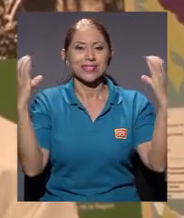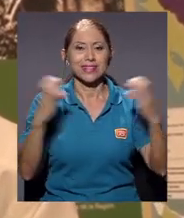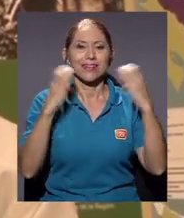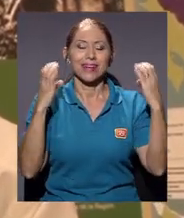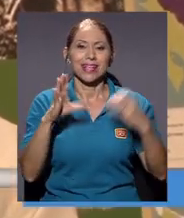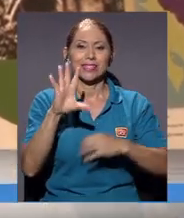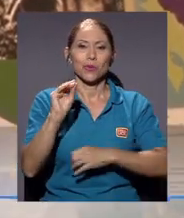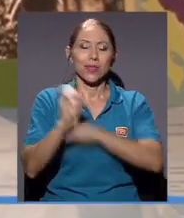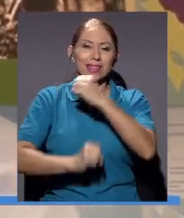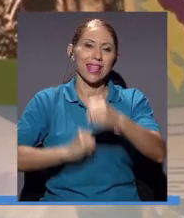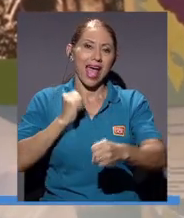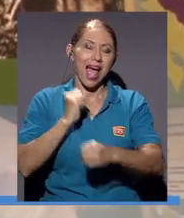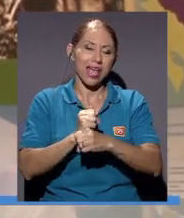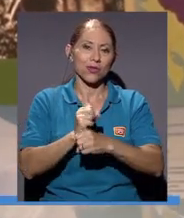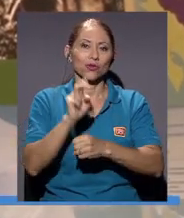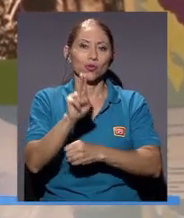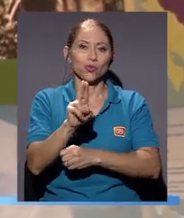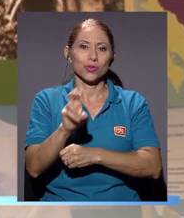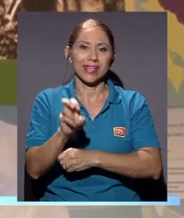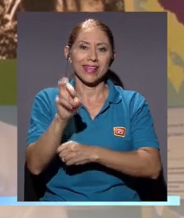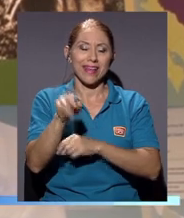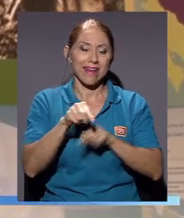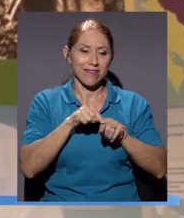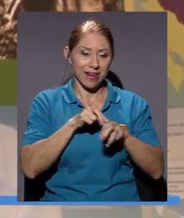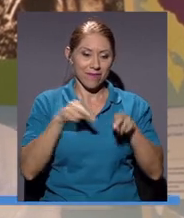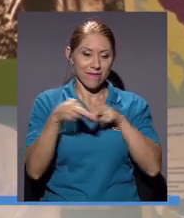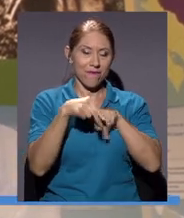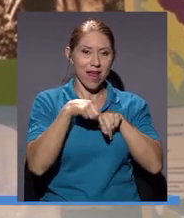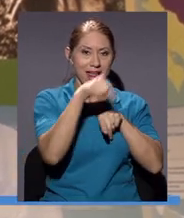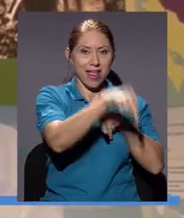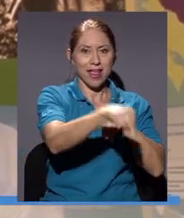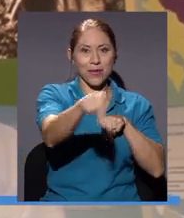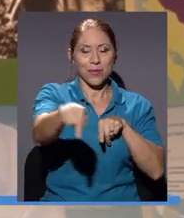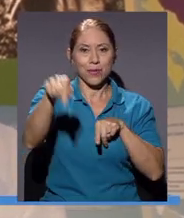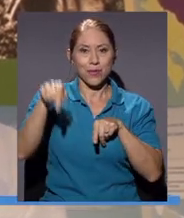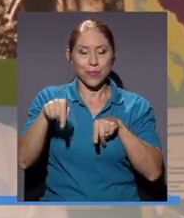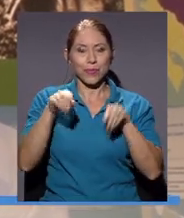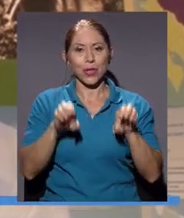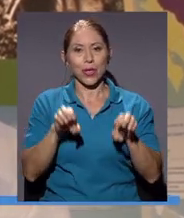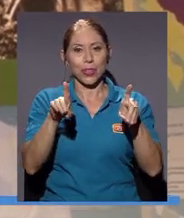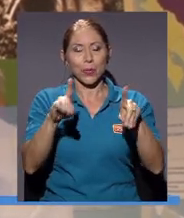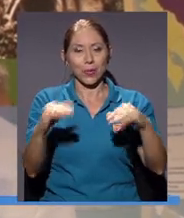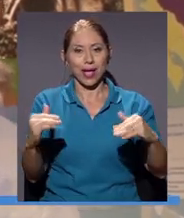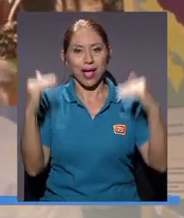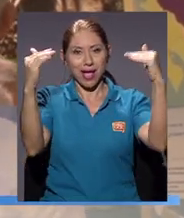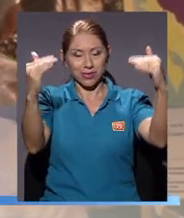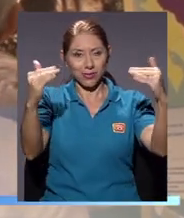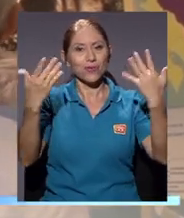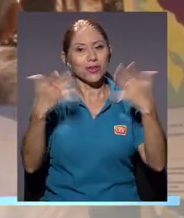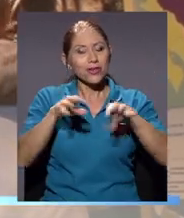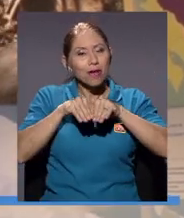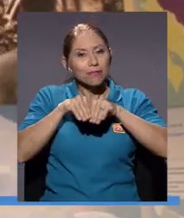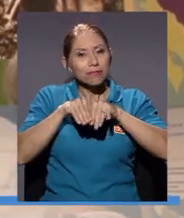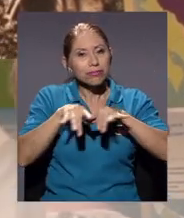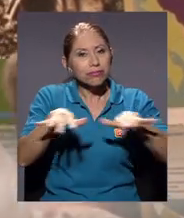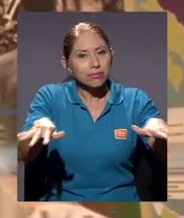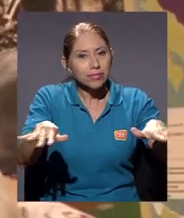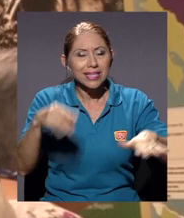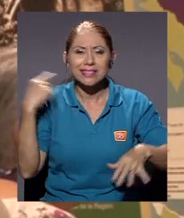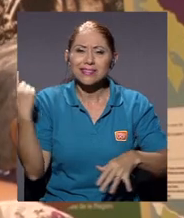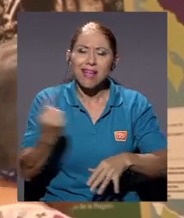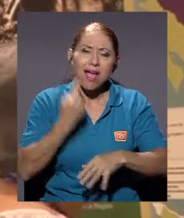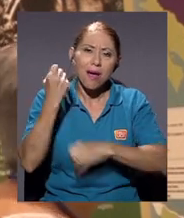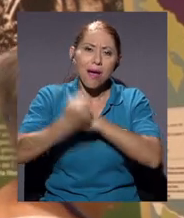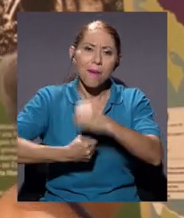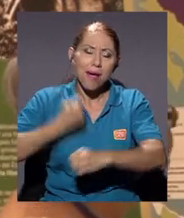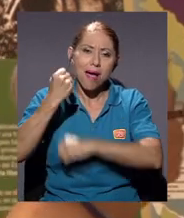50 años de la regionalización de la universidad, la educación superior, y siempre en todos los